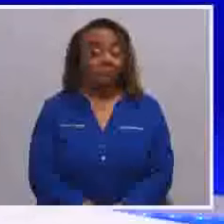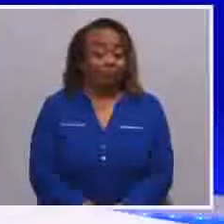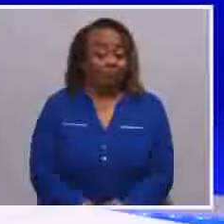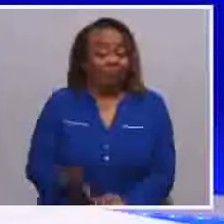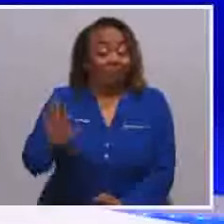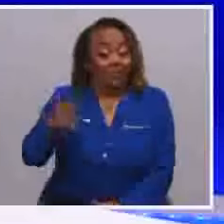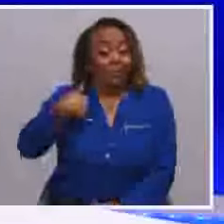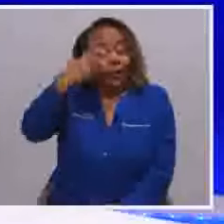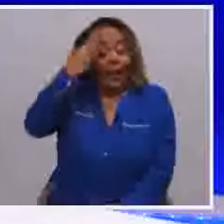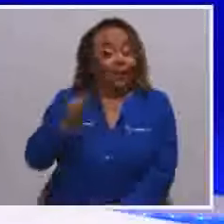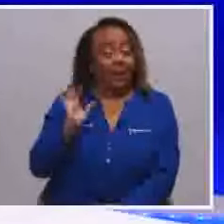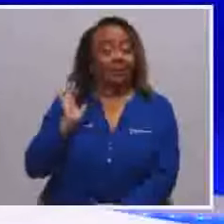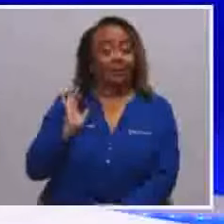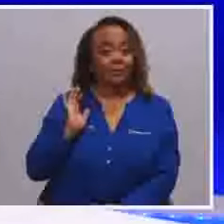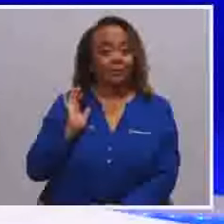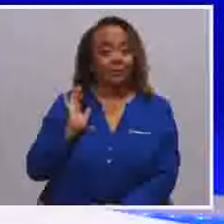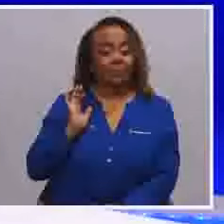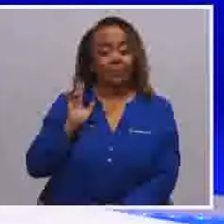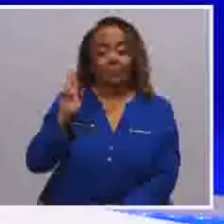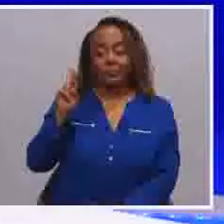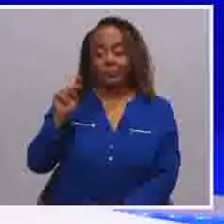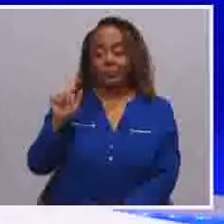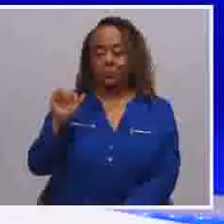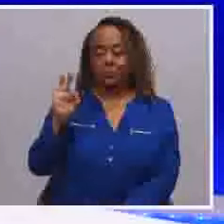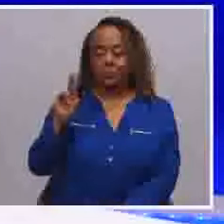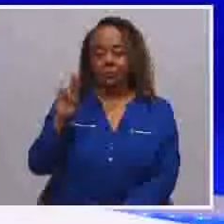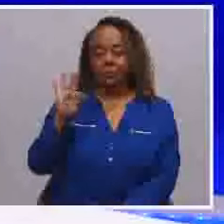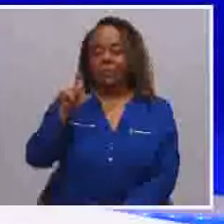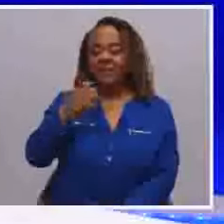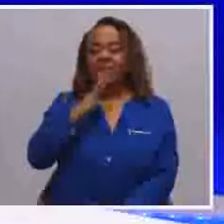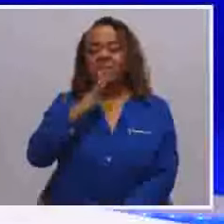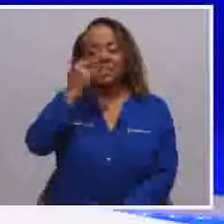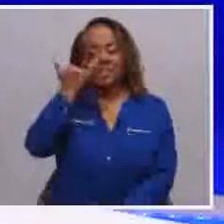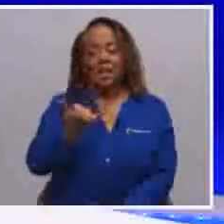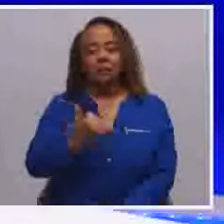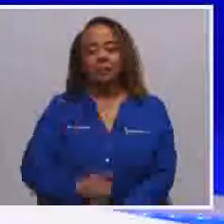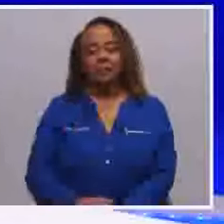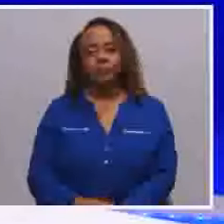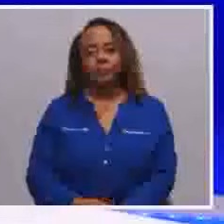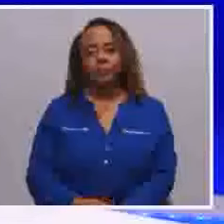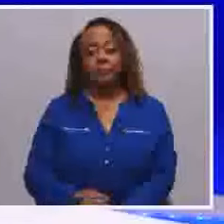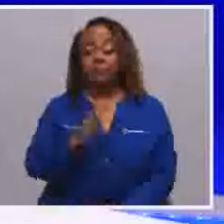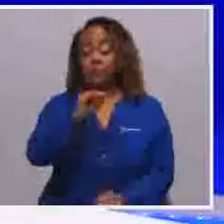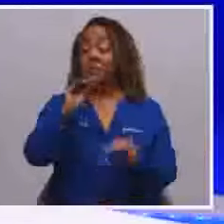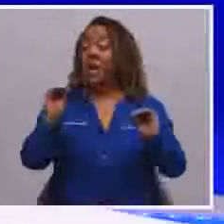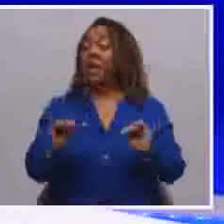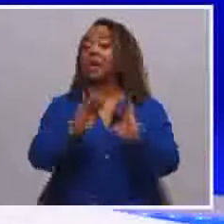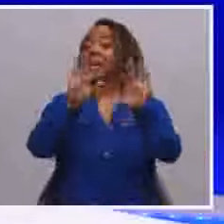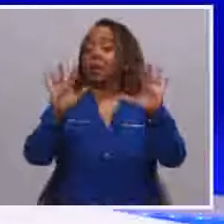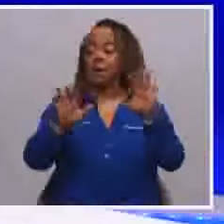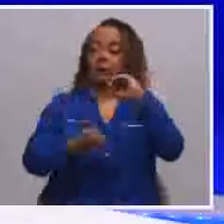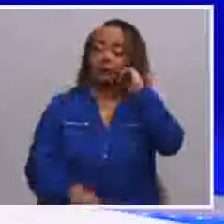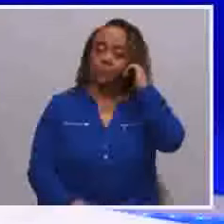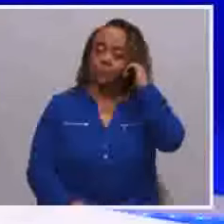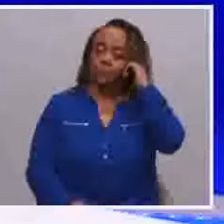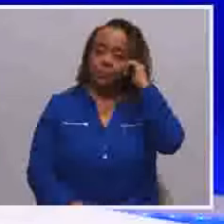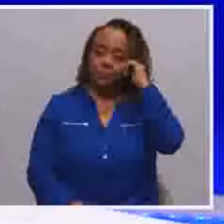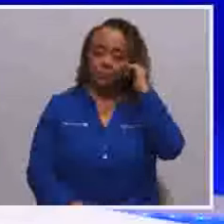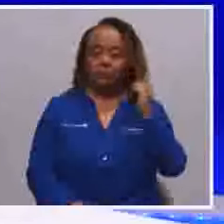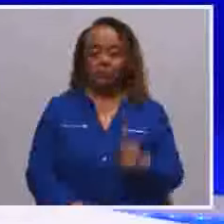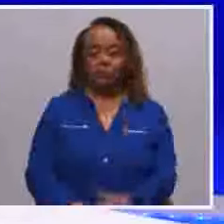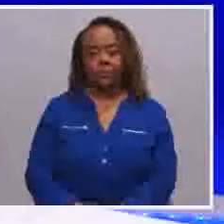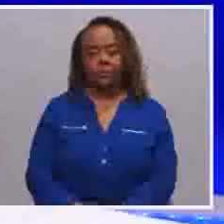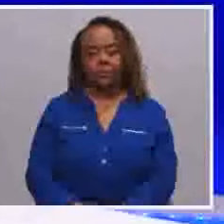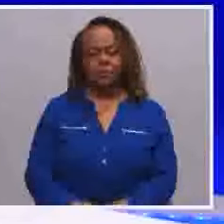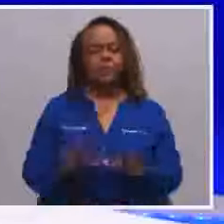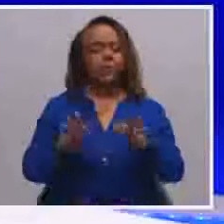yo creería que la unafut debe pronunciarse ya y aclarar o esclarecer